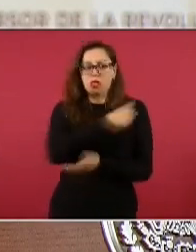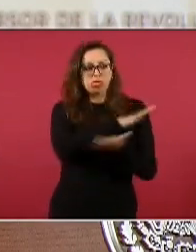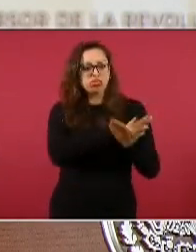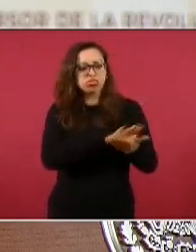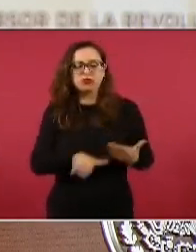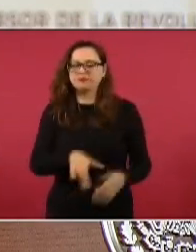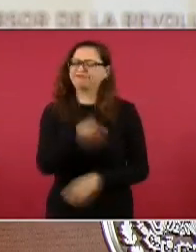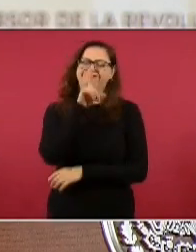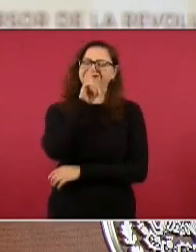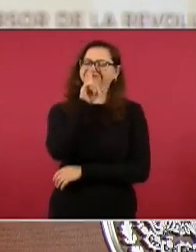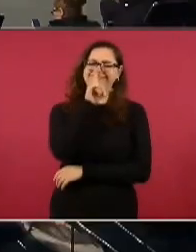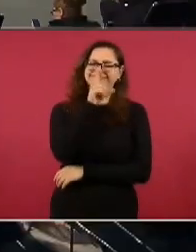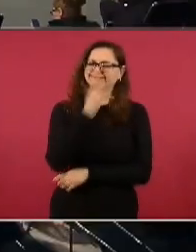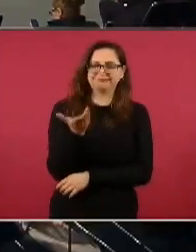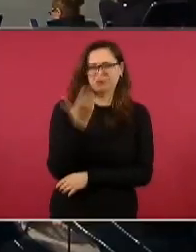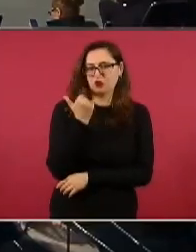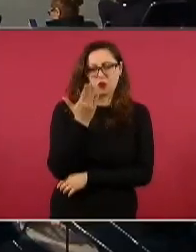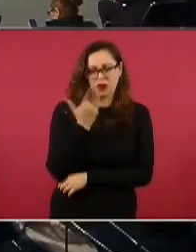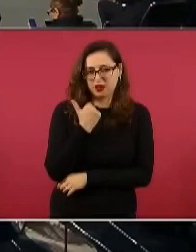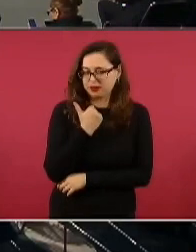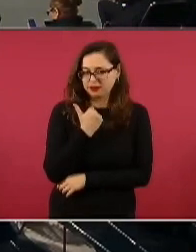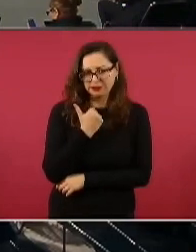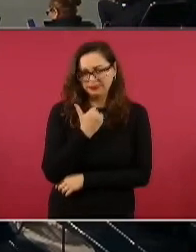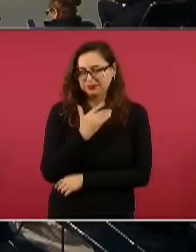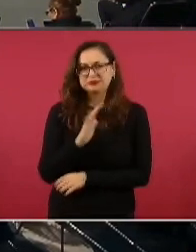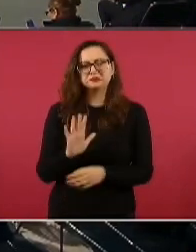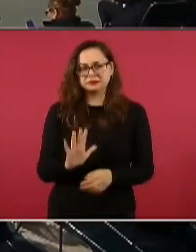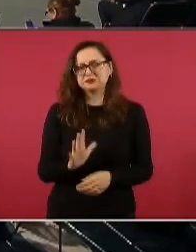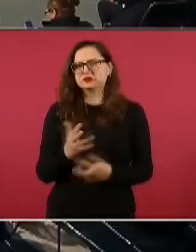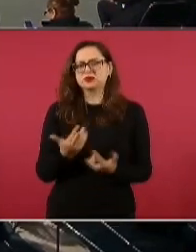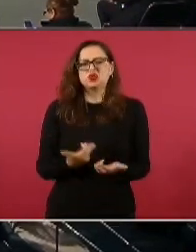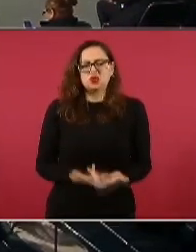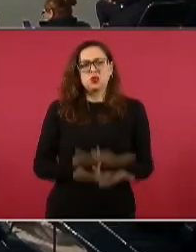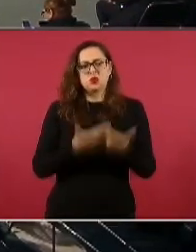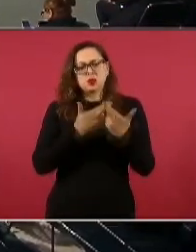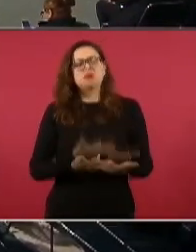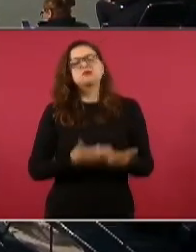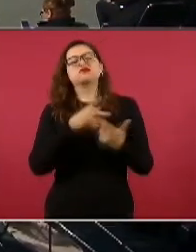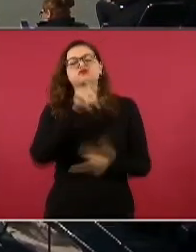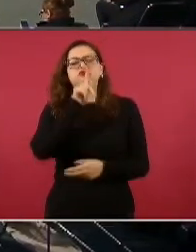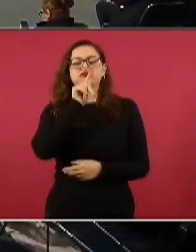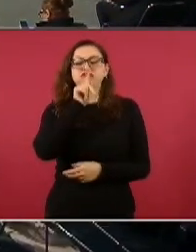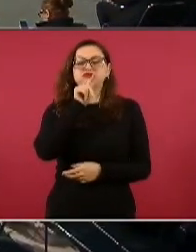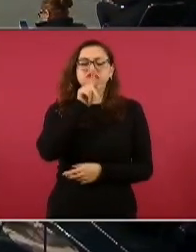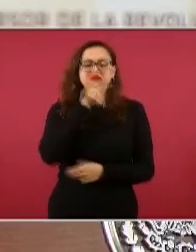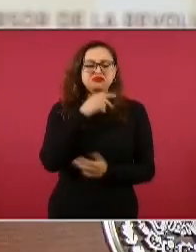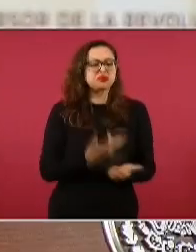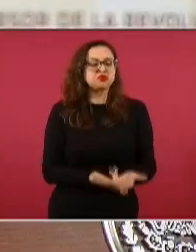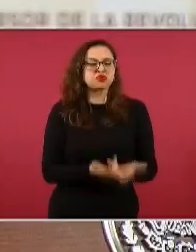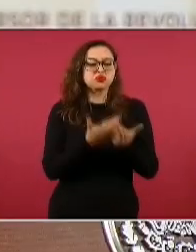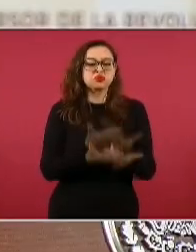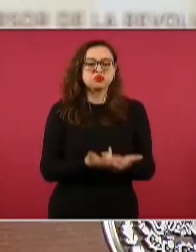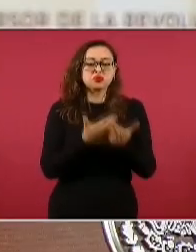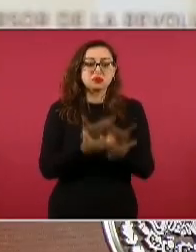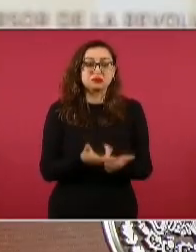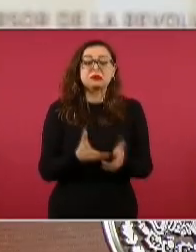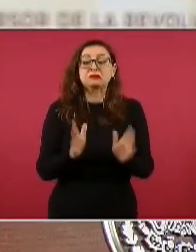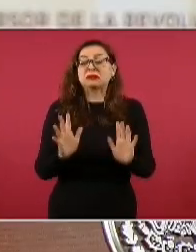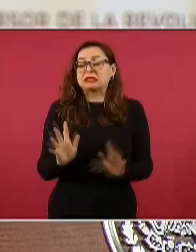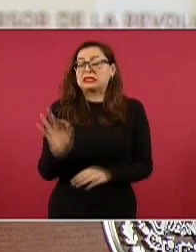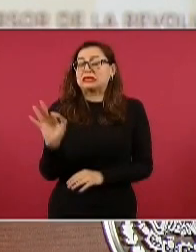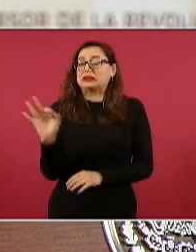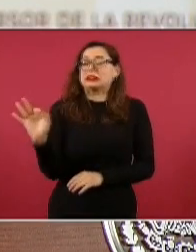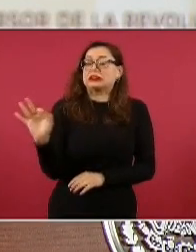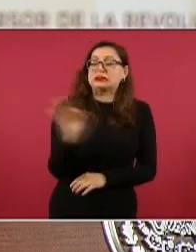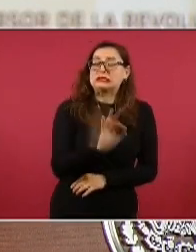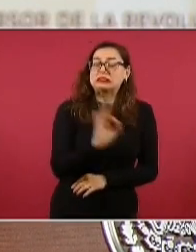a testear, es decir, a hacer pruebas para detectar cuántos ejemplares estaban contaminados y empezar a aislar